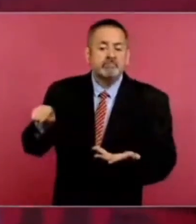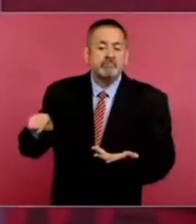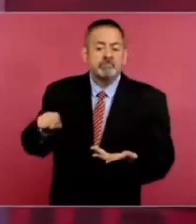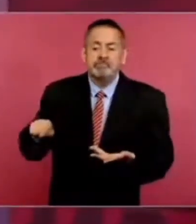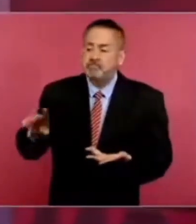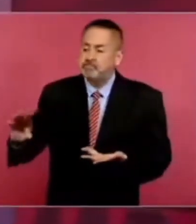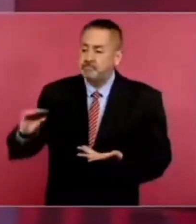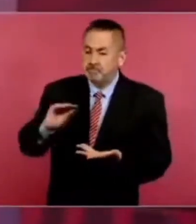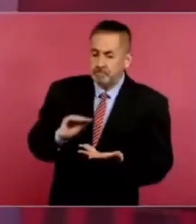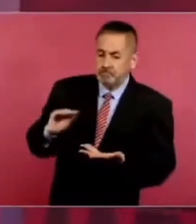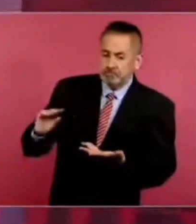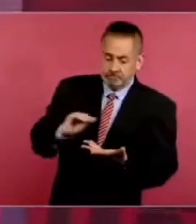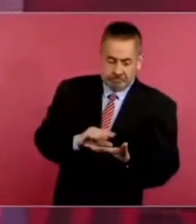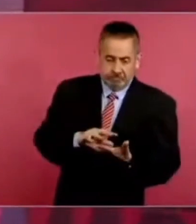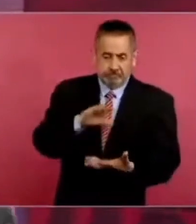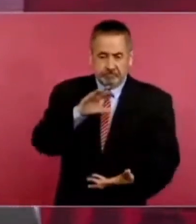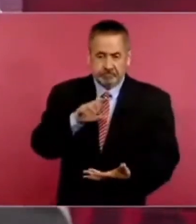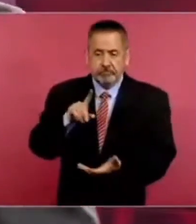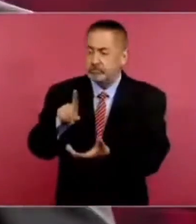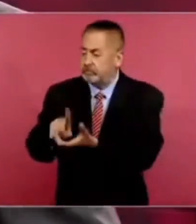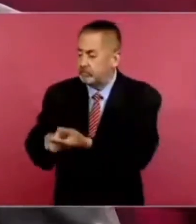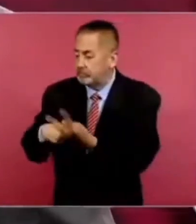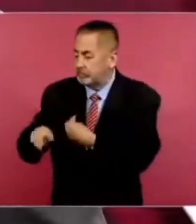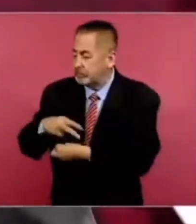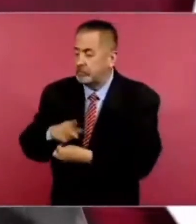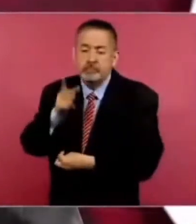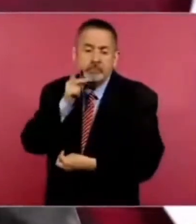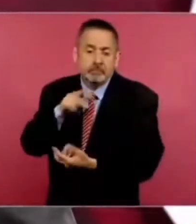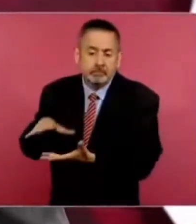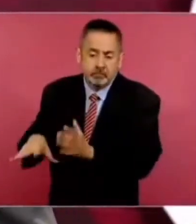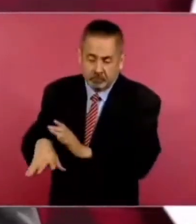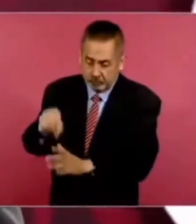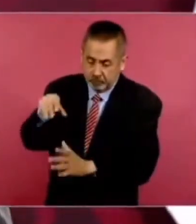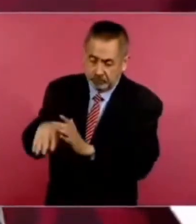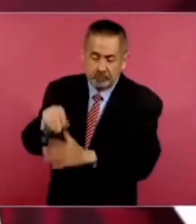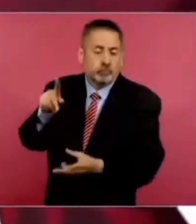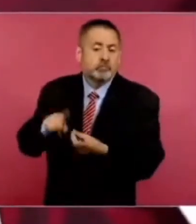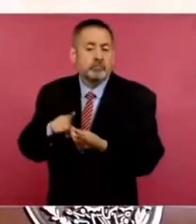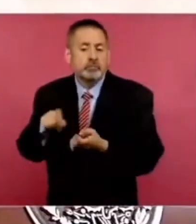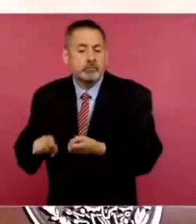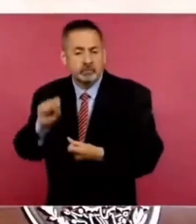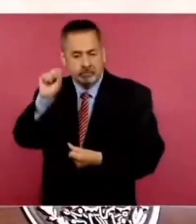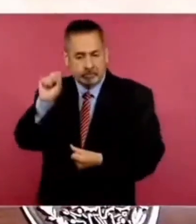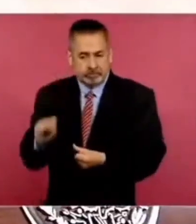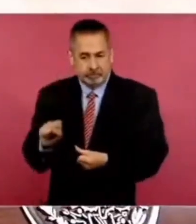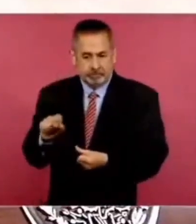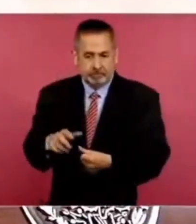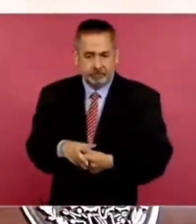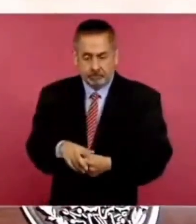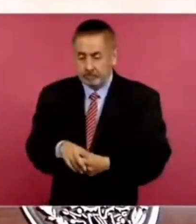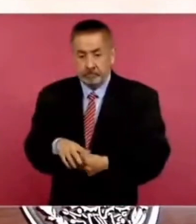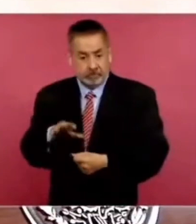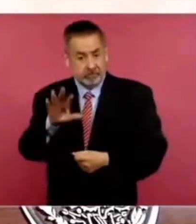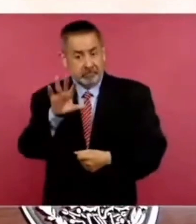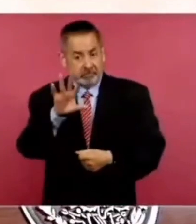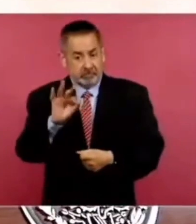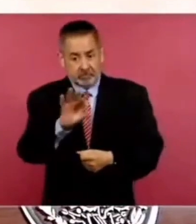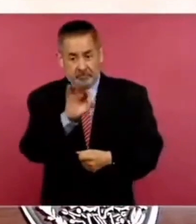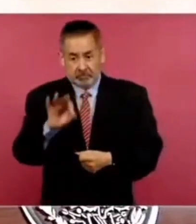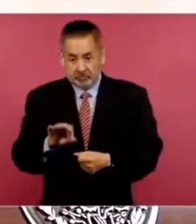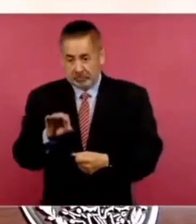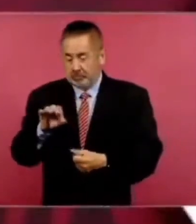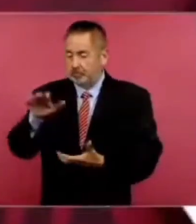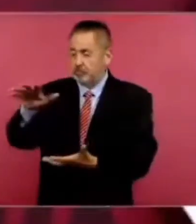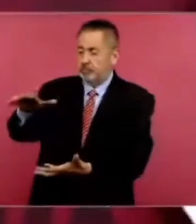era por la extracción de petróleo del sureste. Y ese dinero